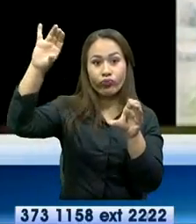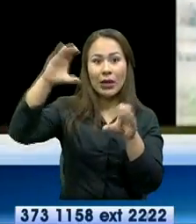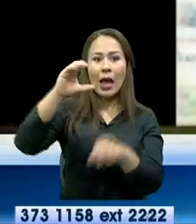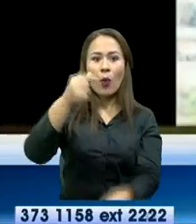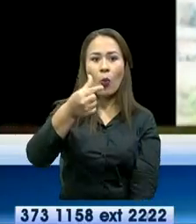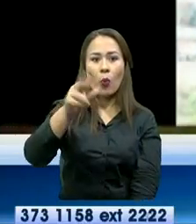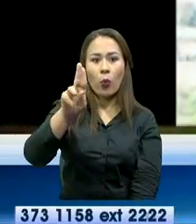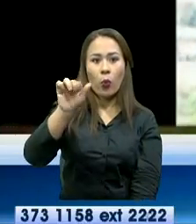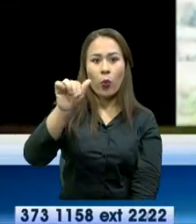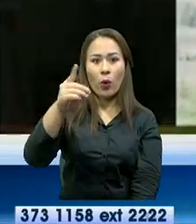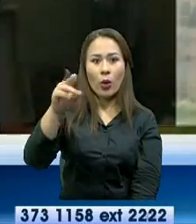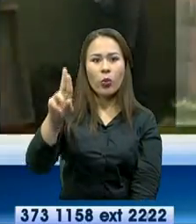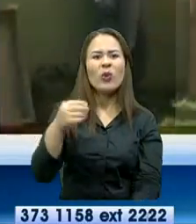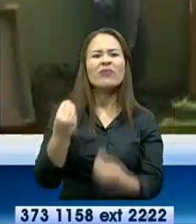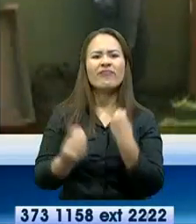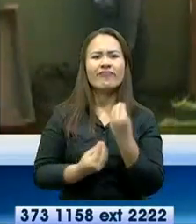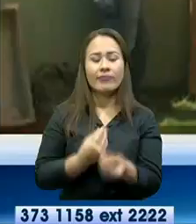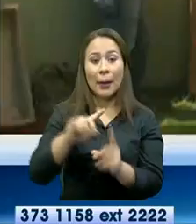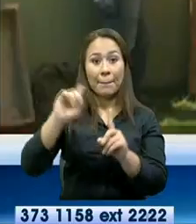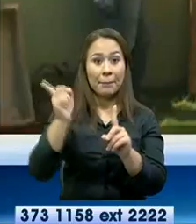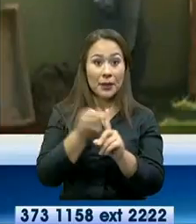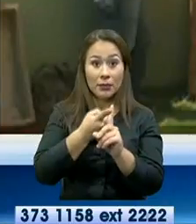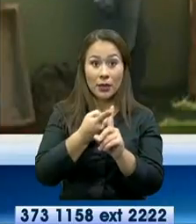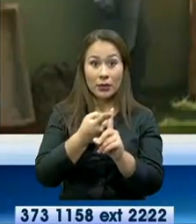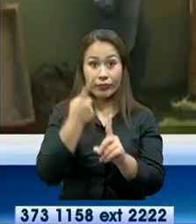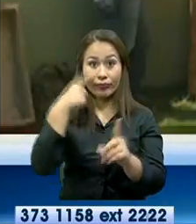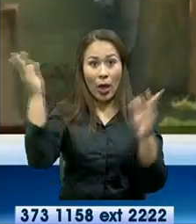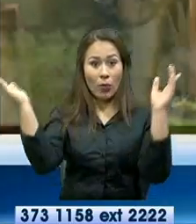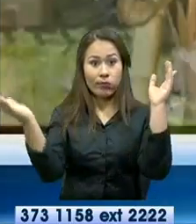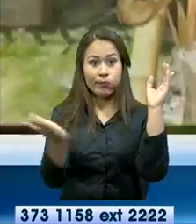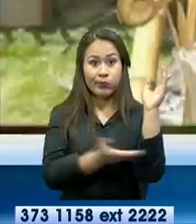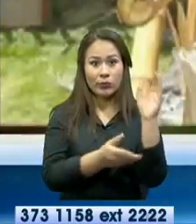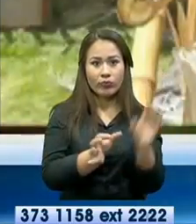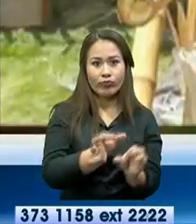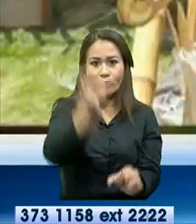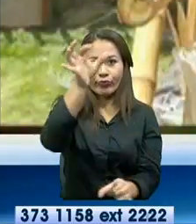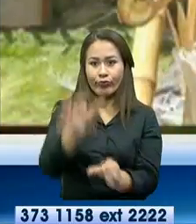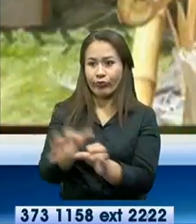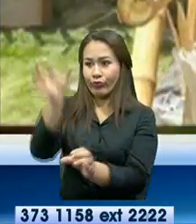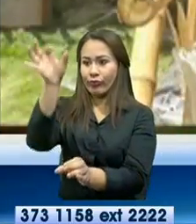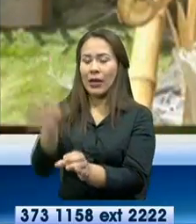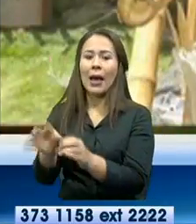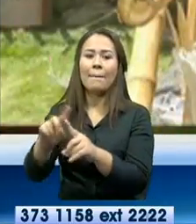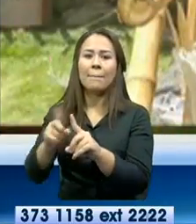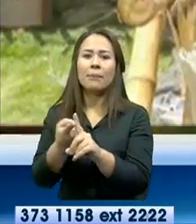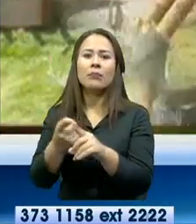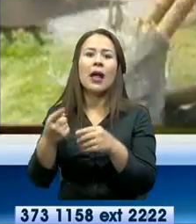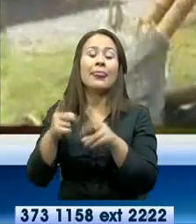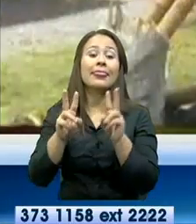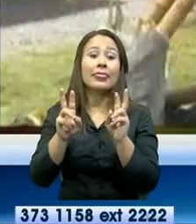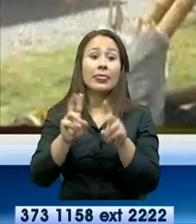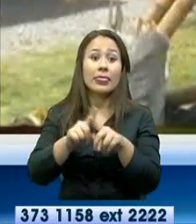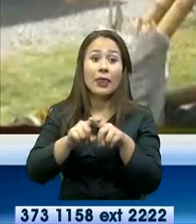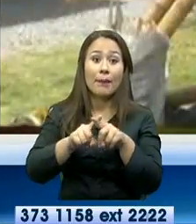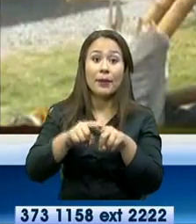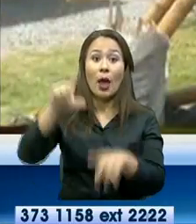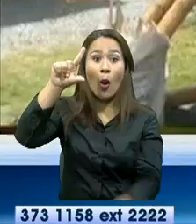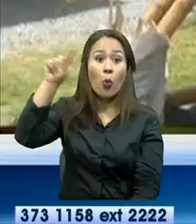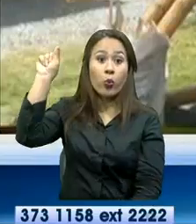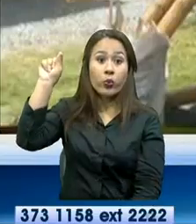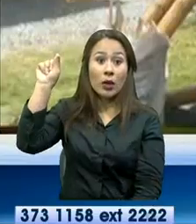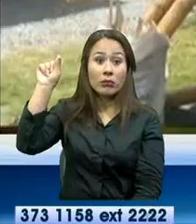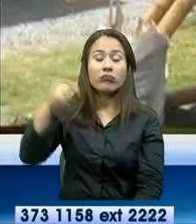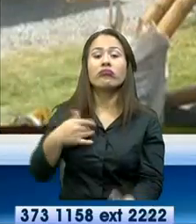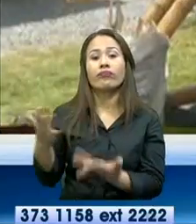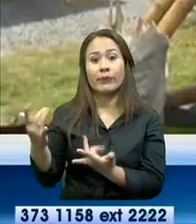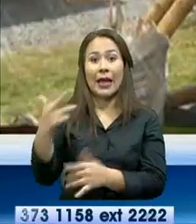cual lleva un proceso. Primero, el corte en los cañales dependiendo de la fase lunar. Luego de cortadas, se